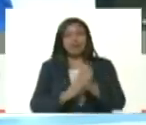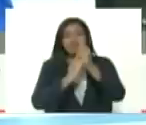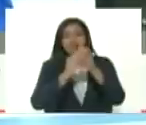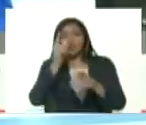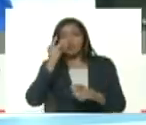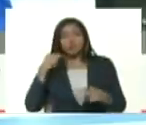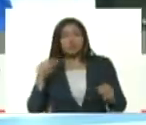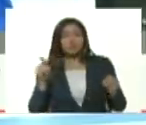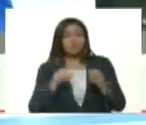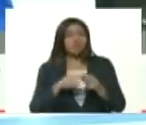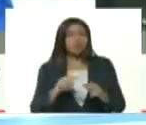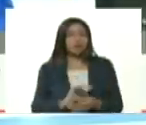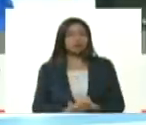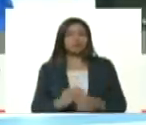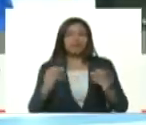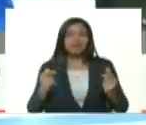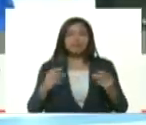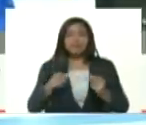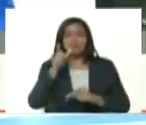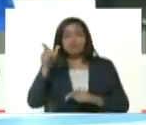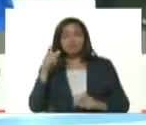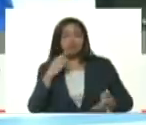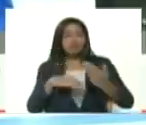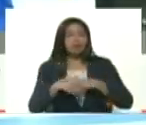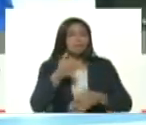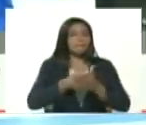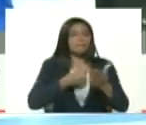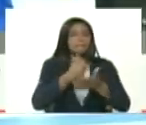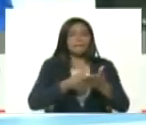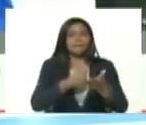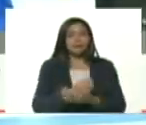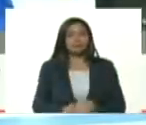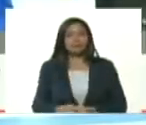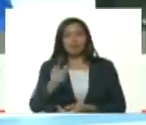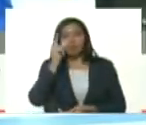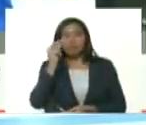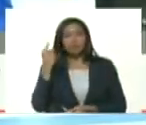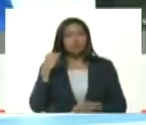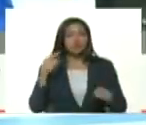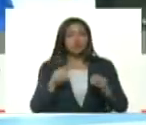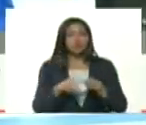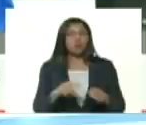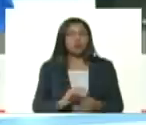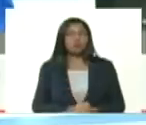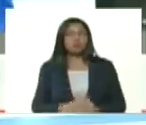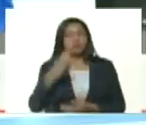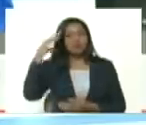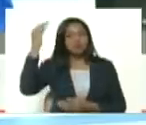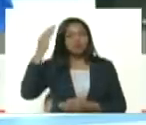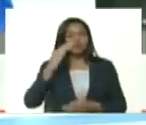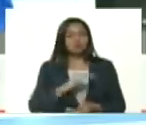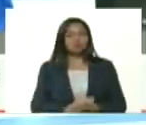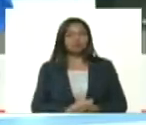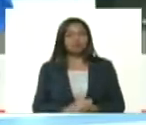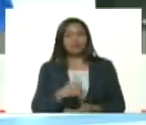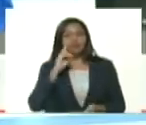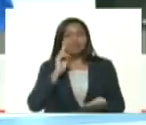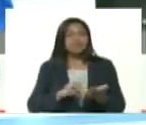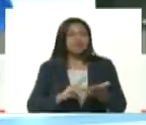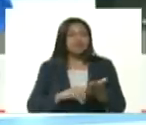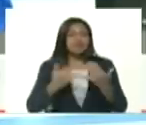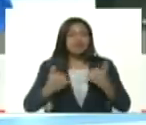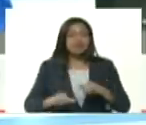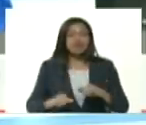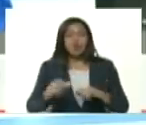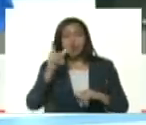lideresas, de activistas, de hombres y mujeres de Dios, de verdaderos hijos